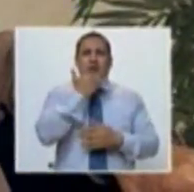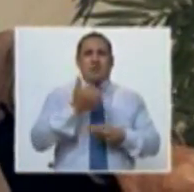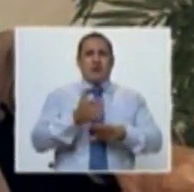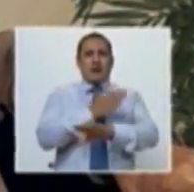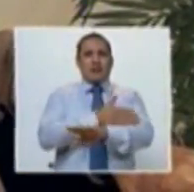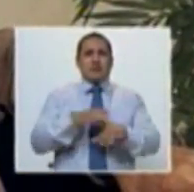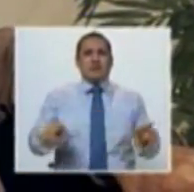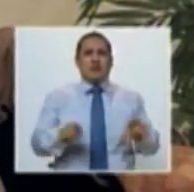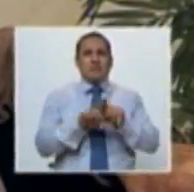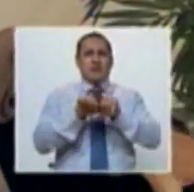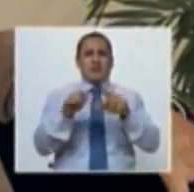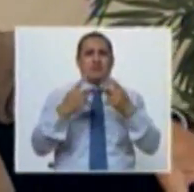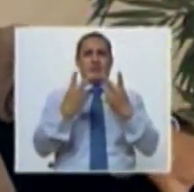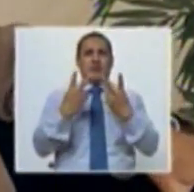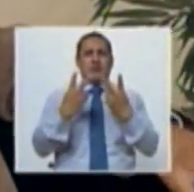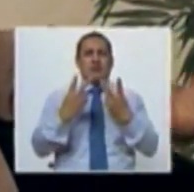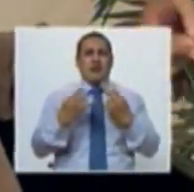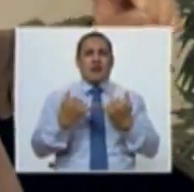Sin embargo,